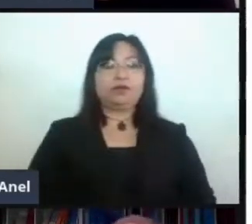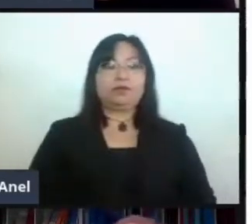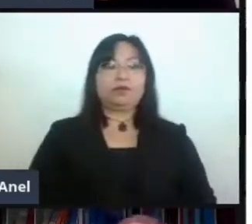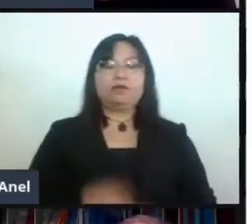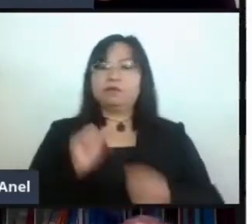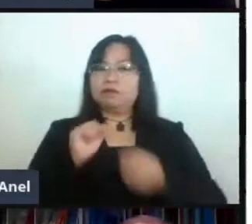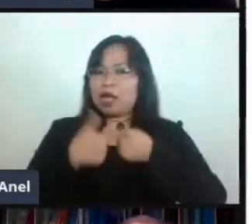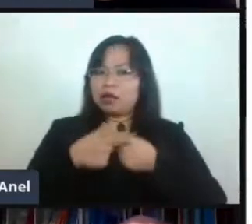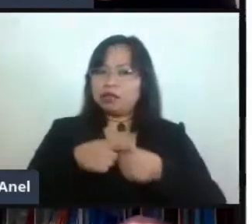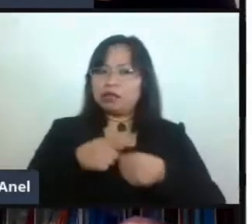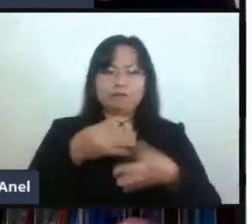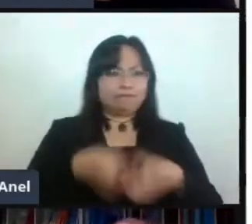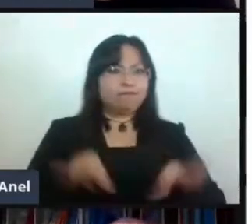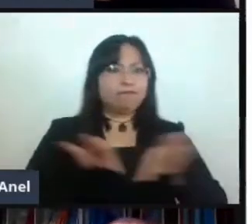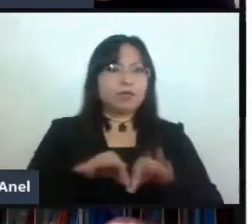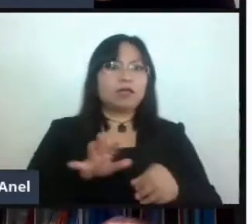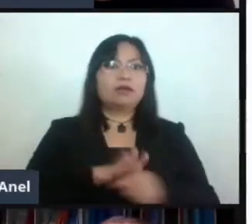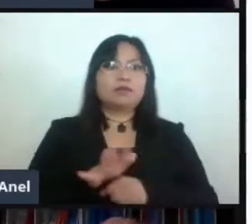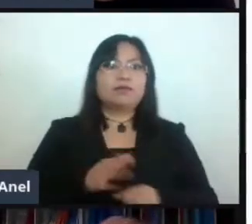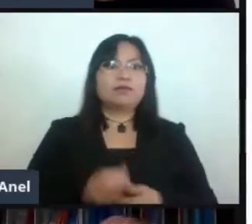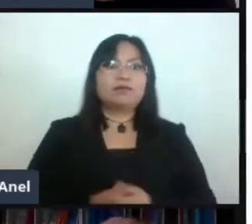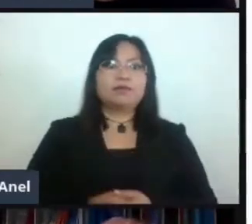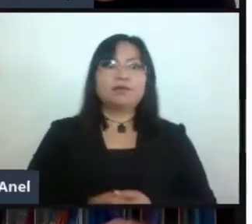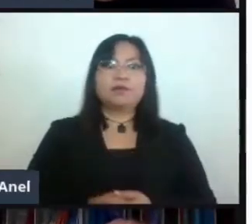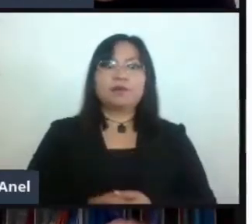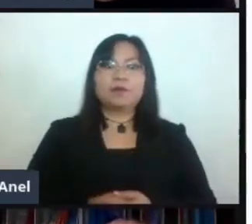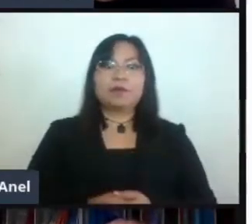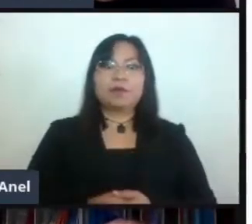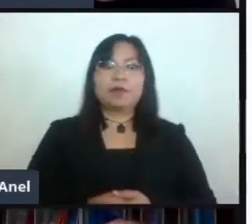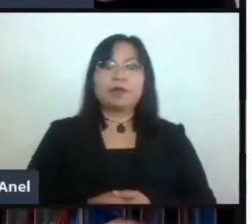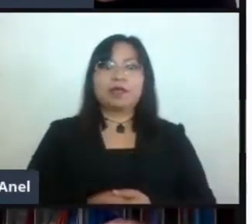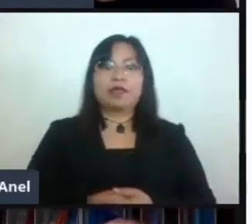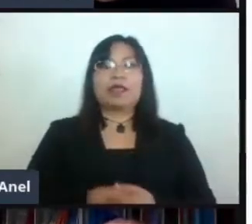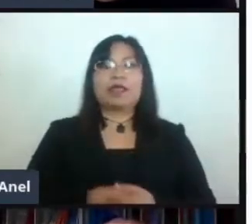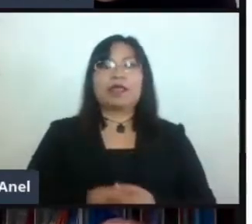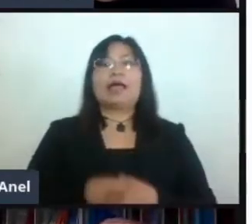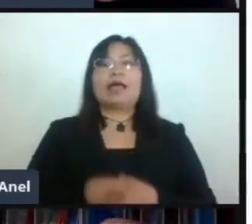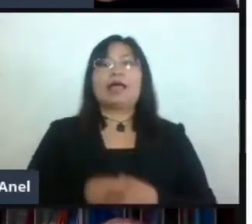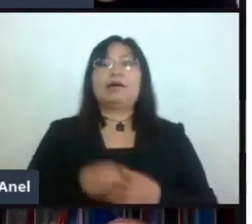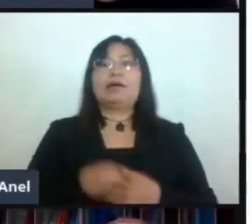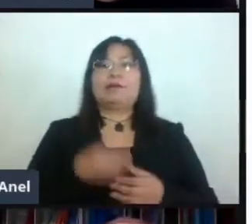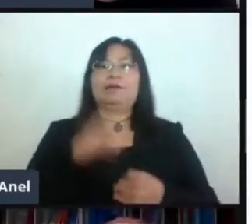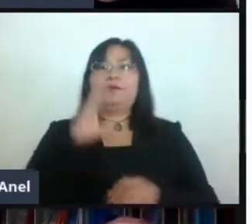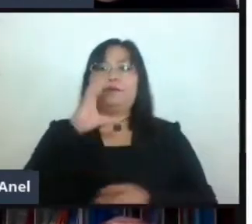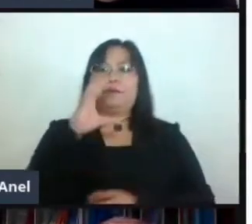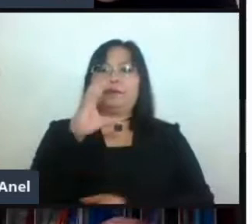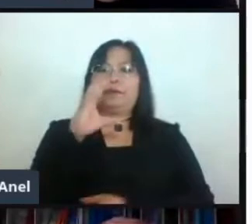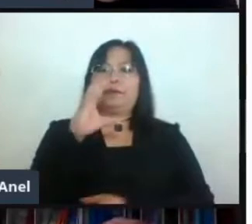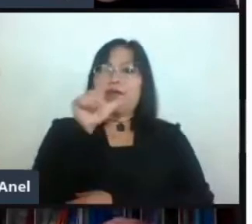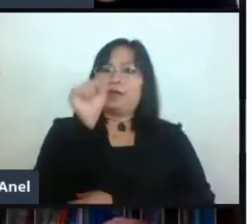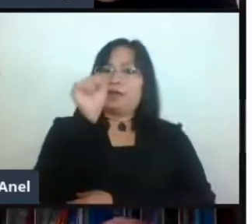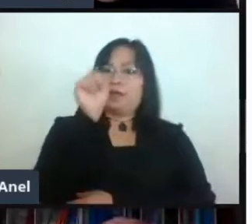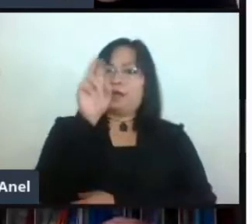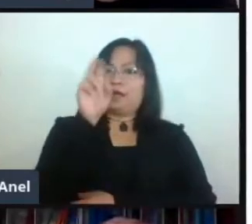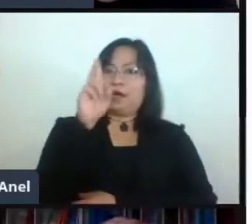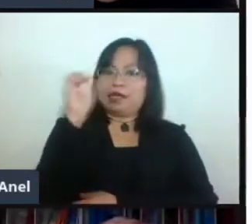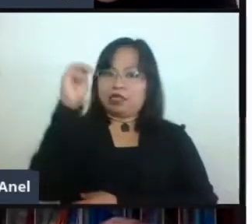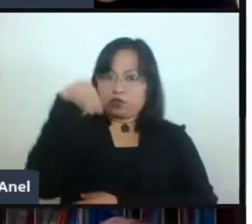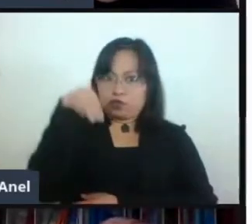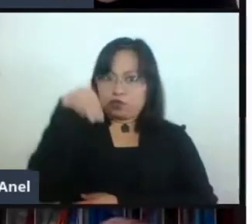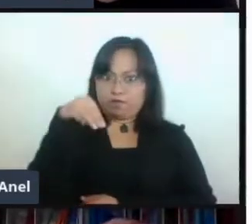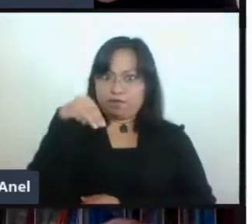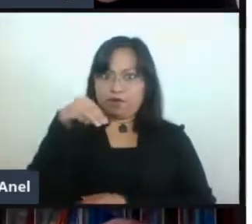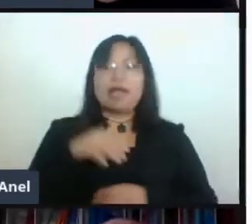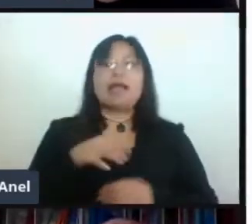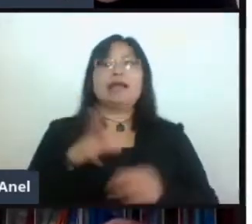importante, muy, muy importante, es que Classroom nos permite precisamente organizar todas esas evidencias que podemos